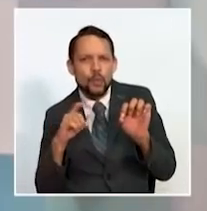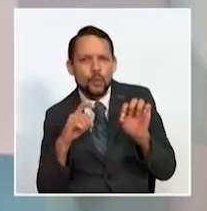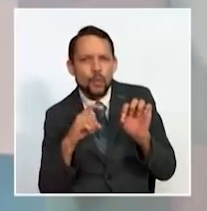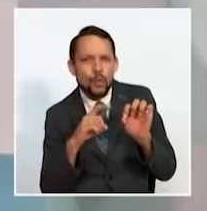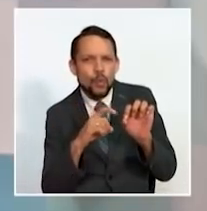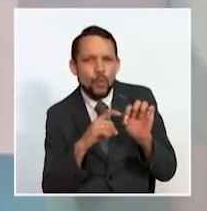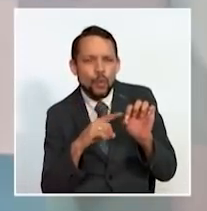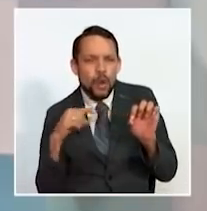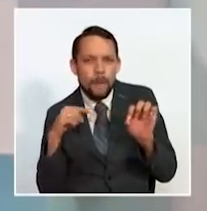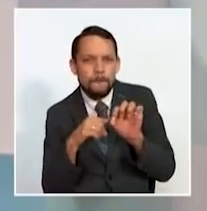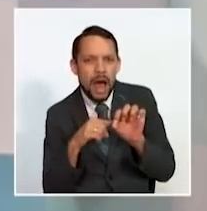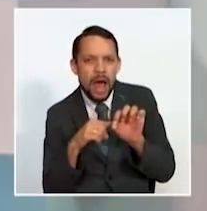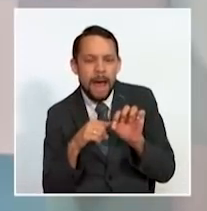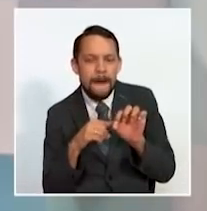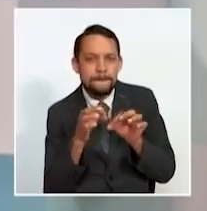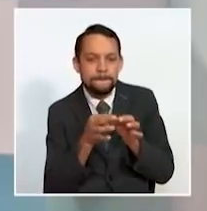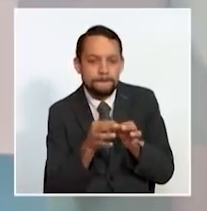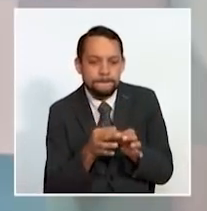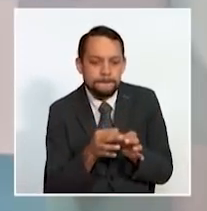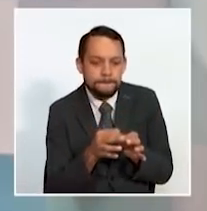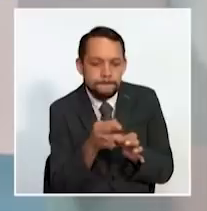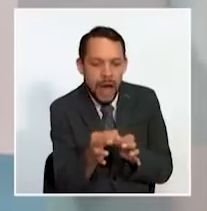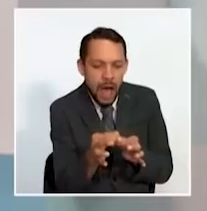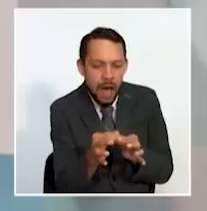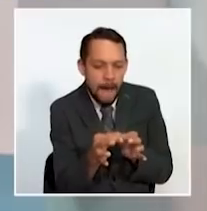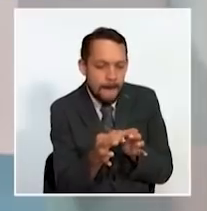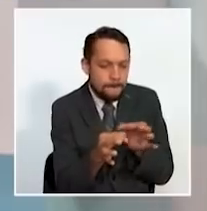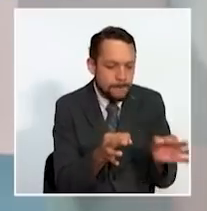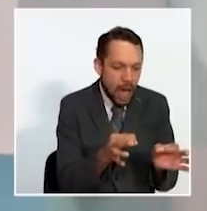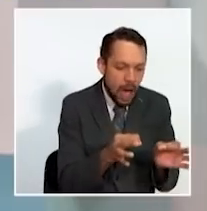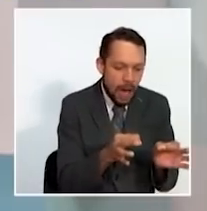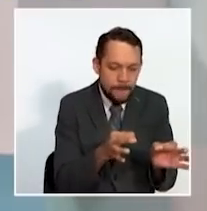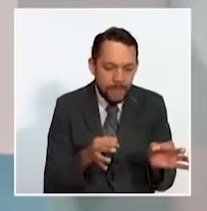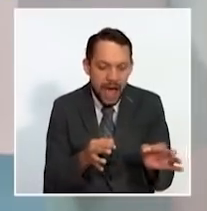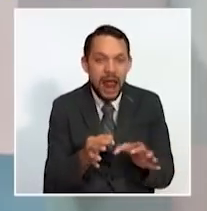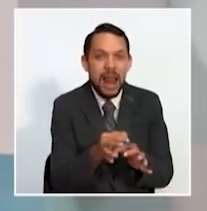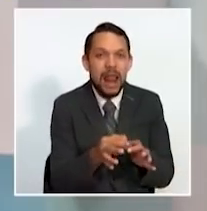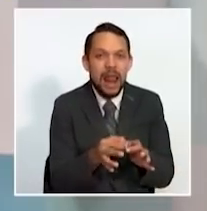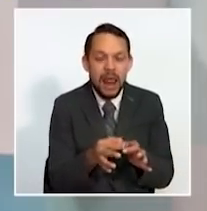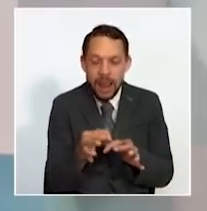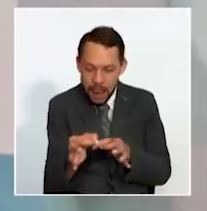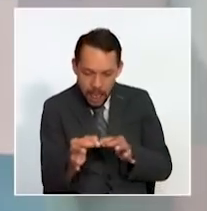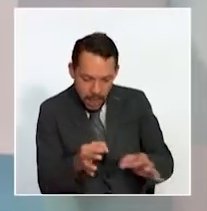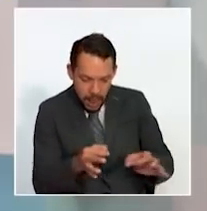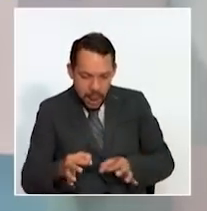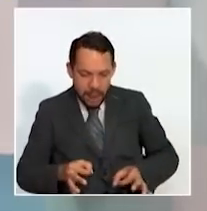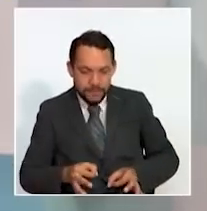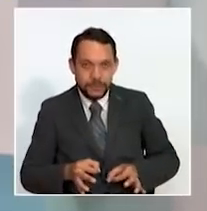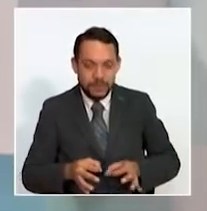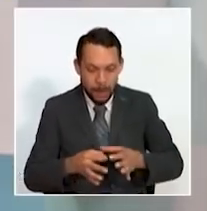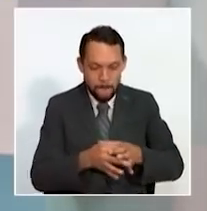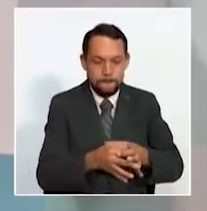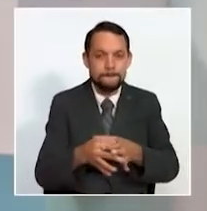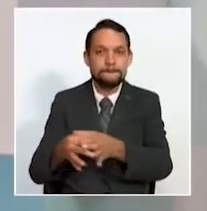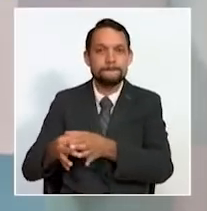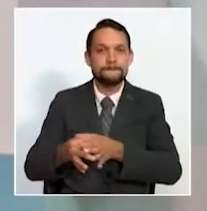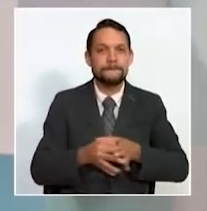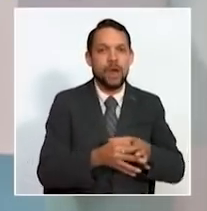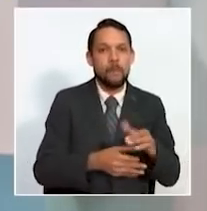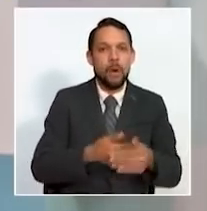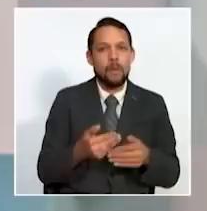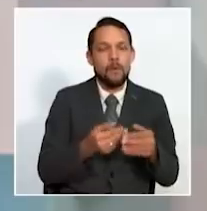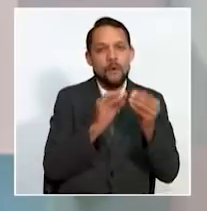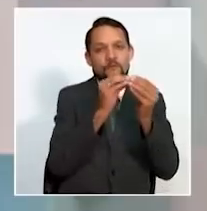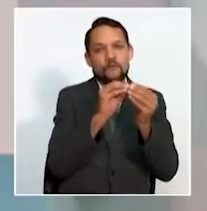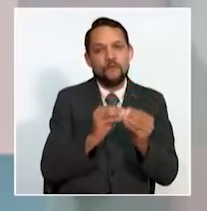una división de las células, se van dividiendo. Y aparecen 3 grandes grupos de células, endodermo, mesodermo y ectodermo. Y de ese endodermo se produce